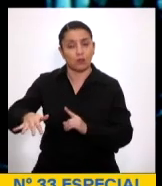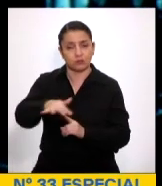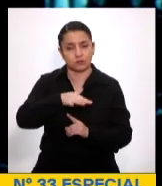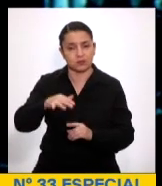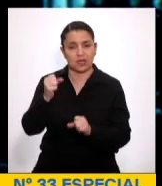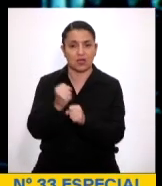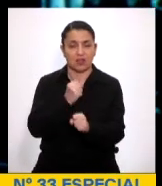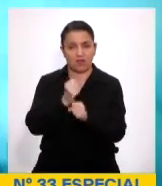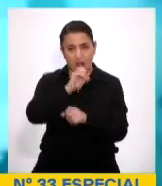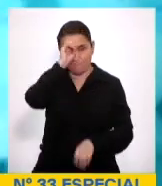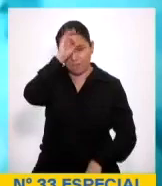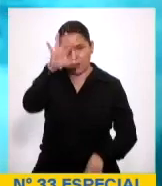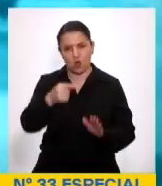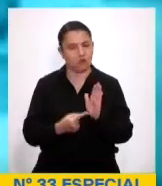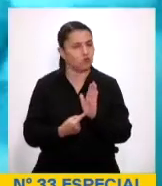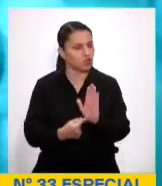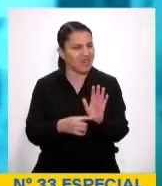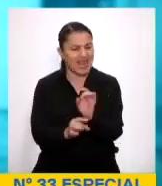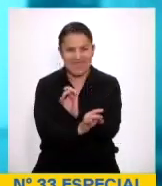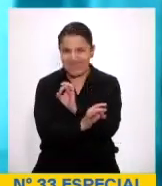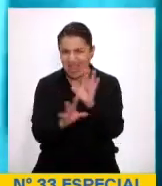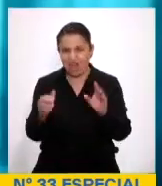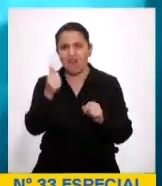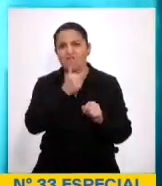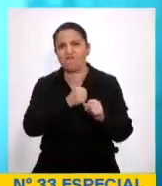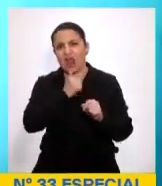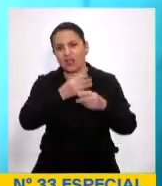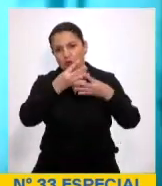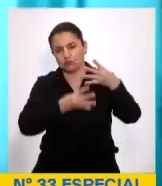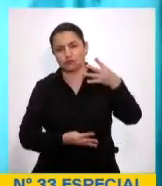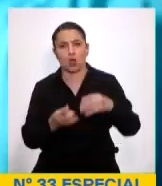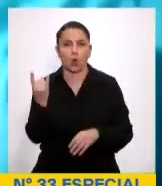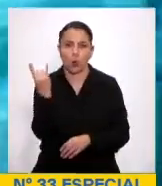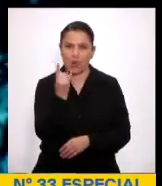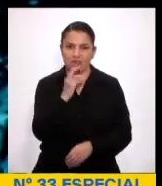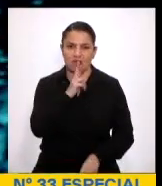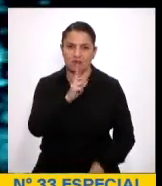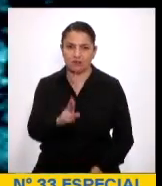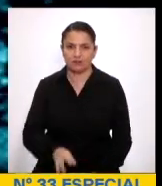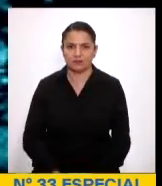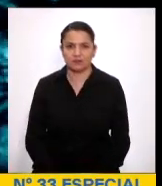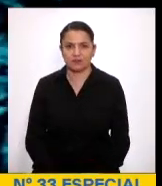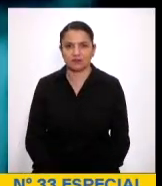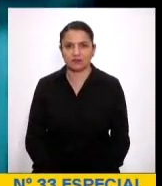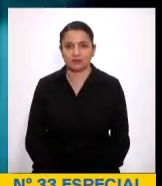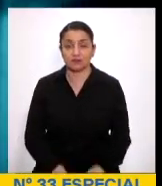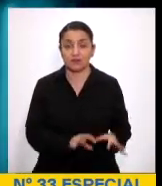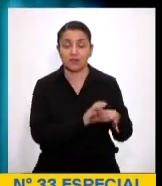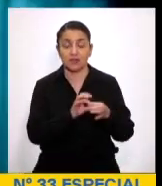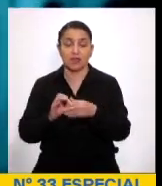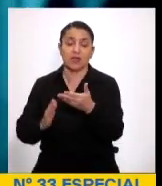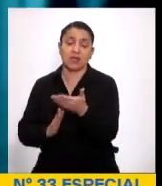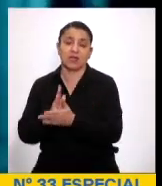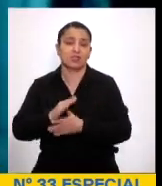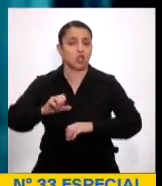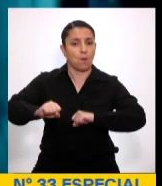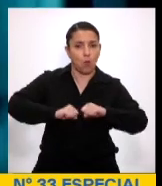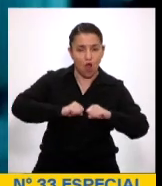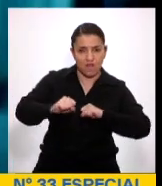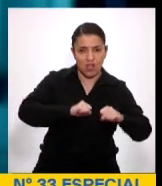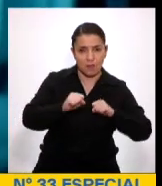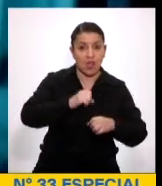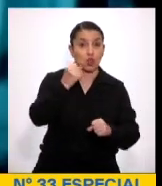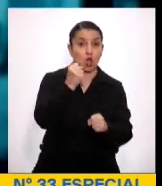minería dejaron al descubierto grav carencia que se hicieron urgentes abordar coincidió con esto el inicio de los movimientos obreros del siglo